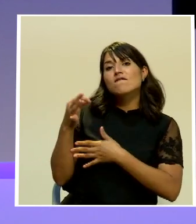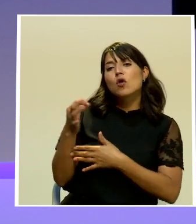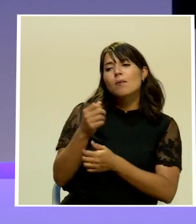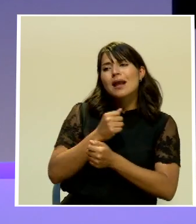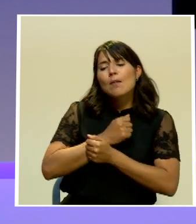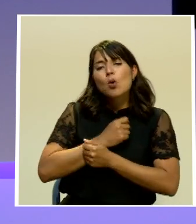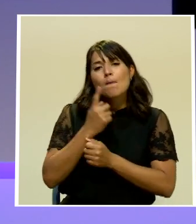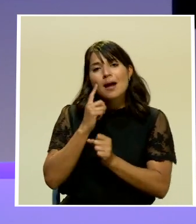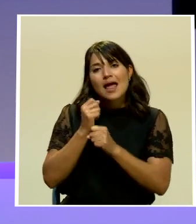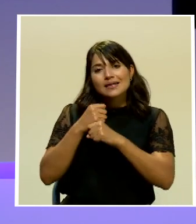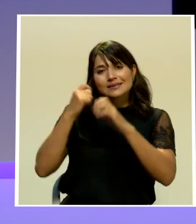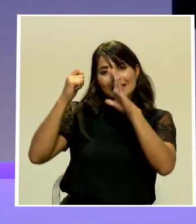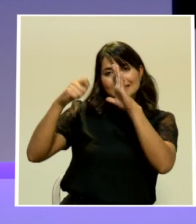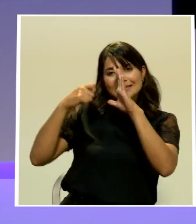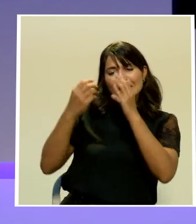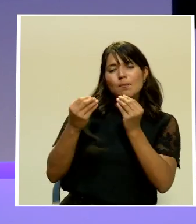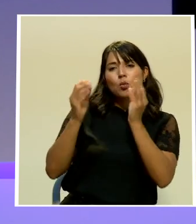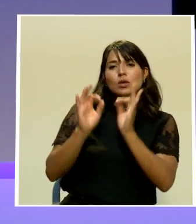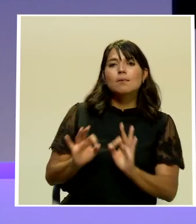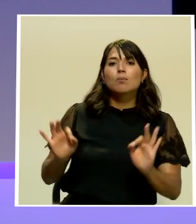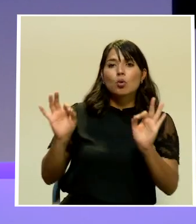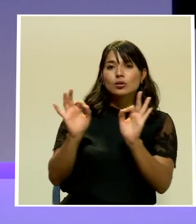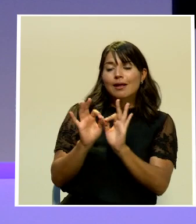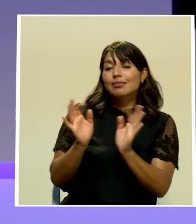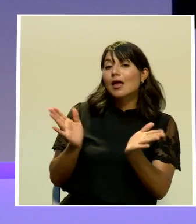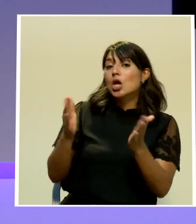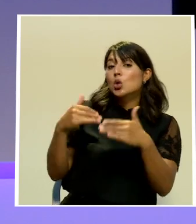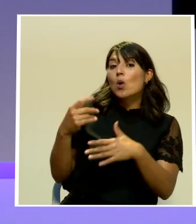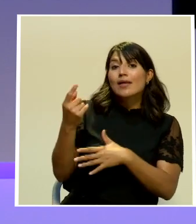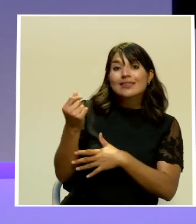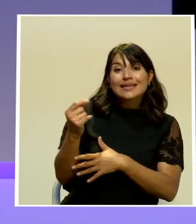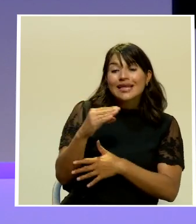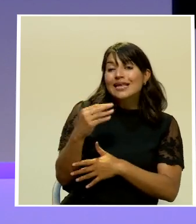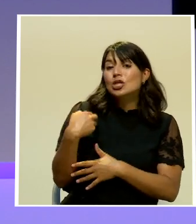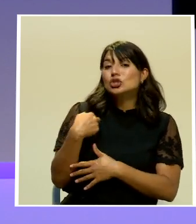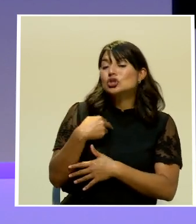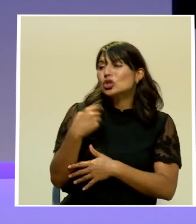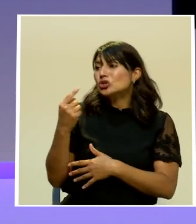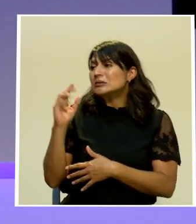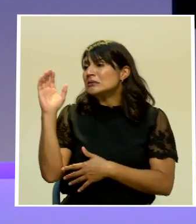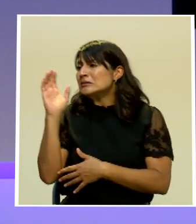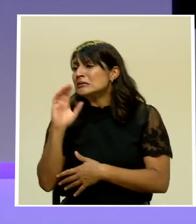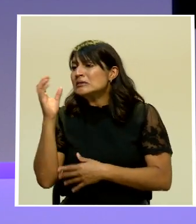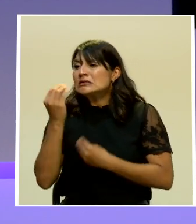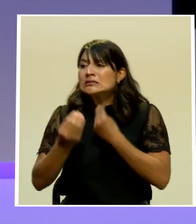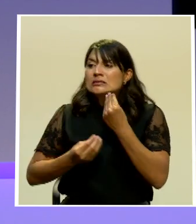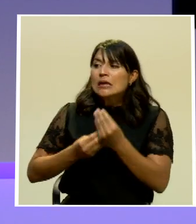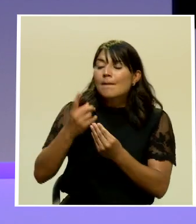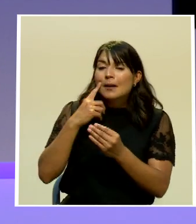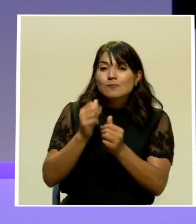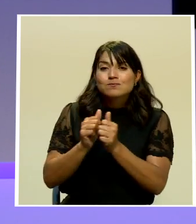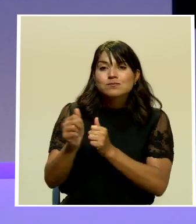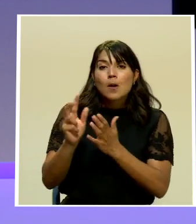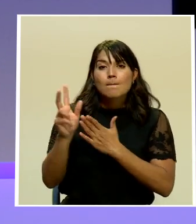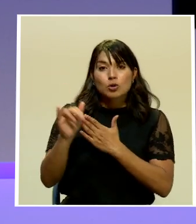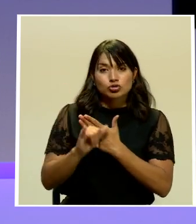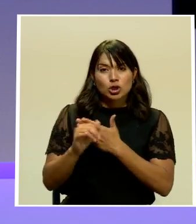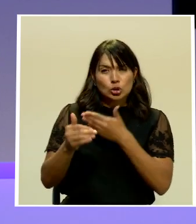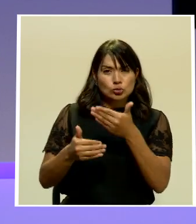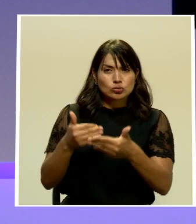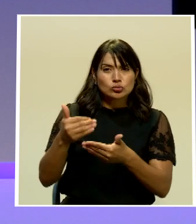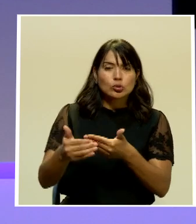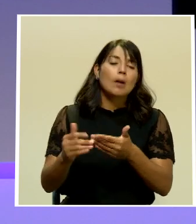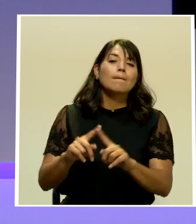motor importante. No hay fondos y estamos todo el tiempo tratando de sacar los proyectos poco a poco, pero es importante que haya